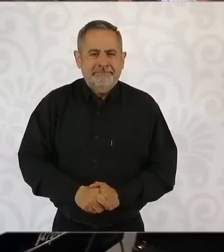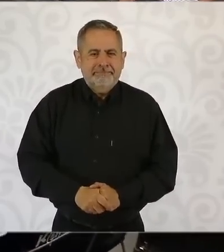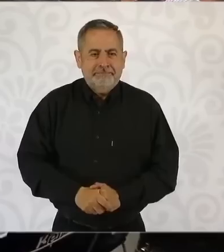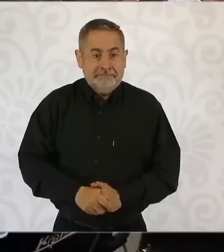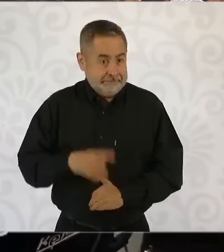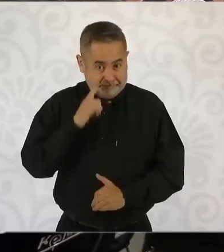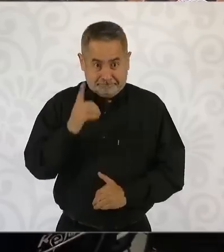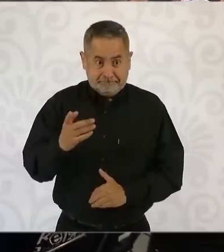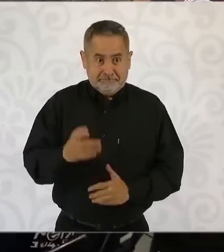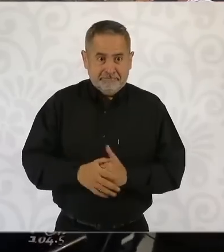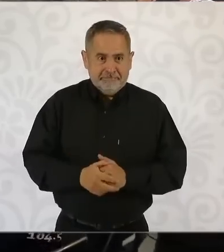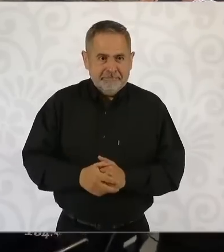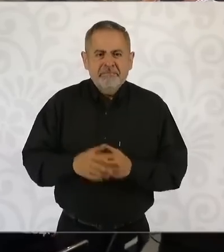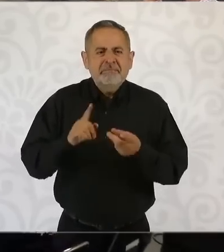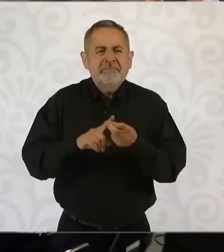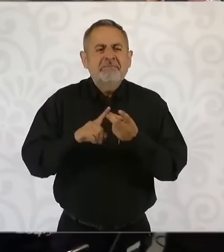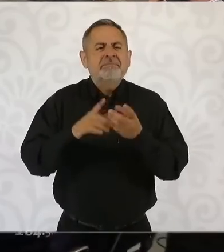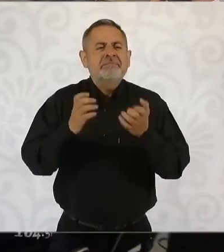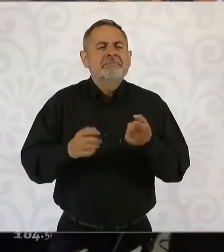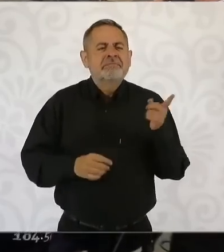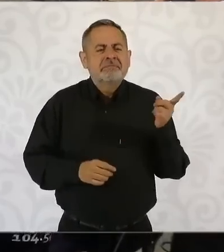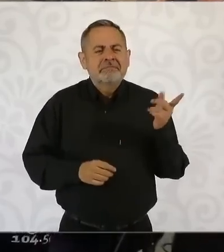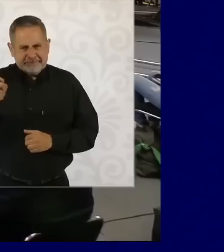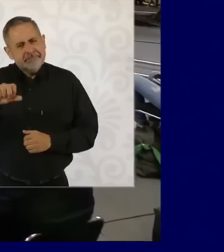Porque, a ver dónde está el…